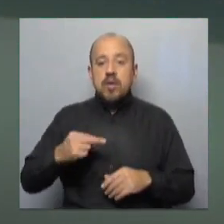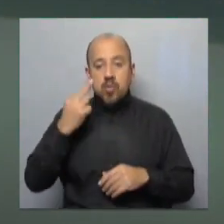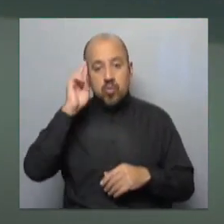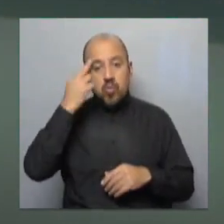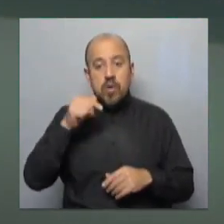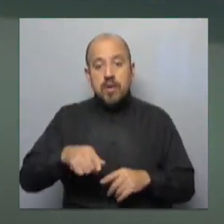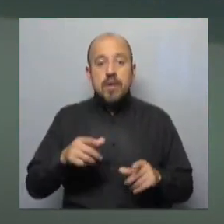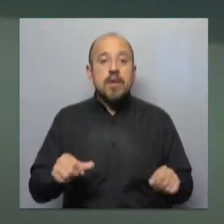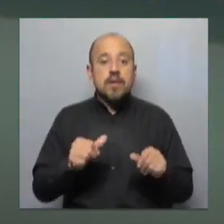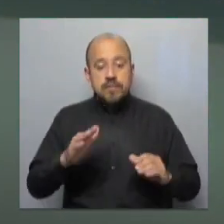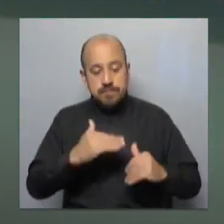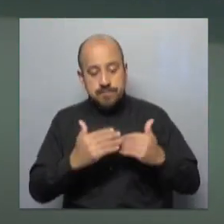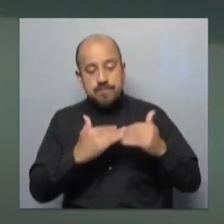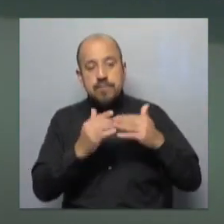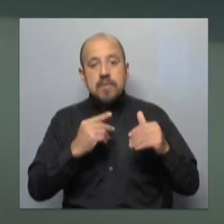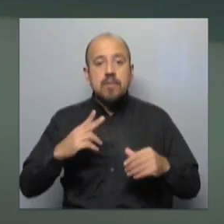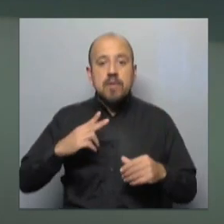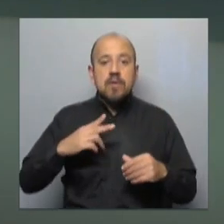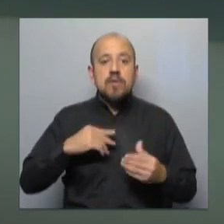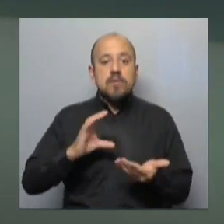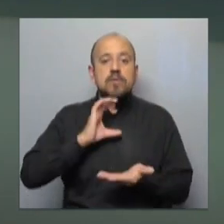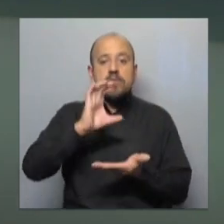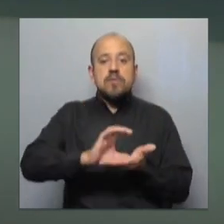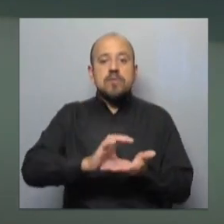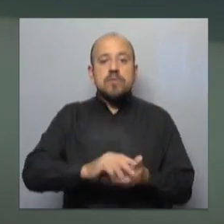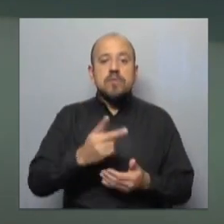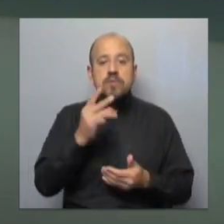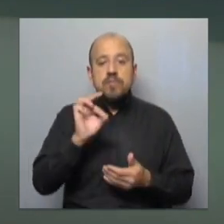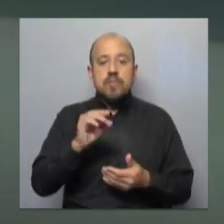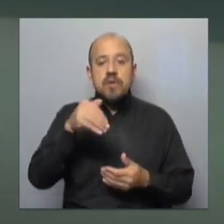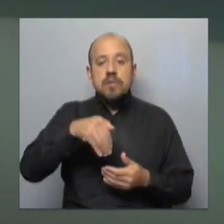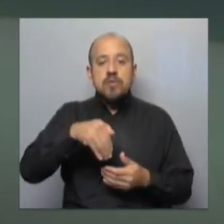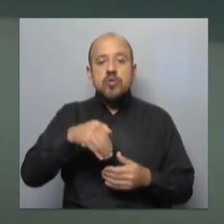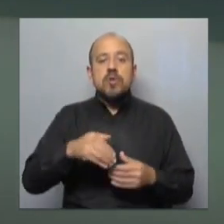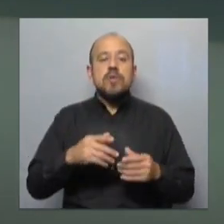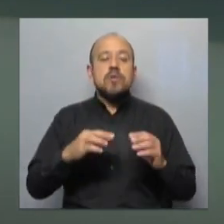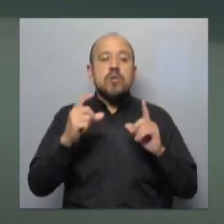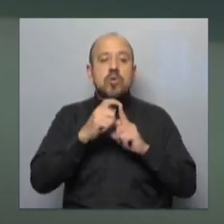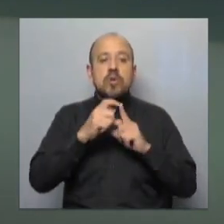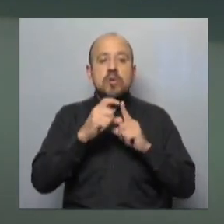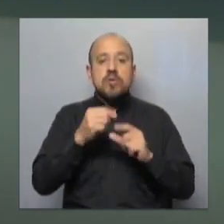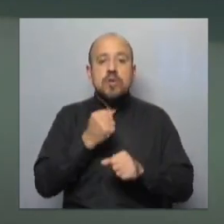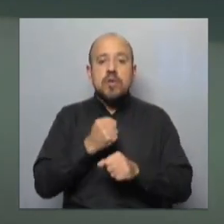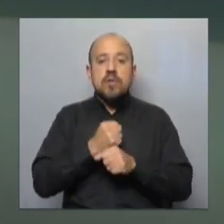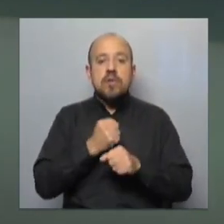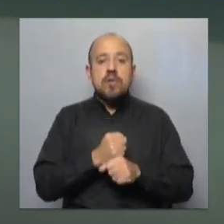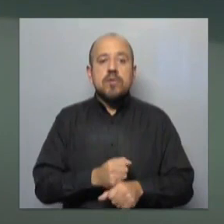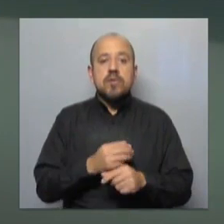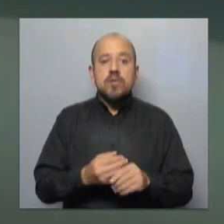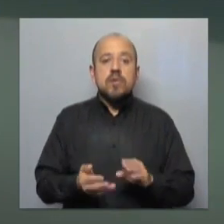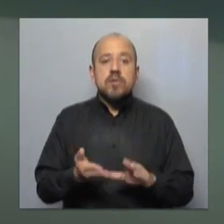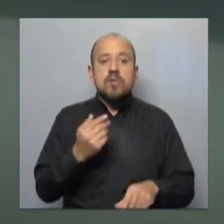iniciativa privada que demandará una inversión de unos 20 millones de dólares y le dará trabajo en el momento de mayor actividad